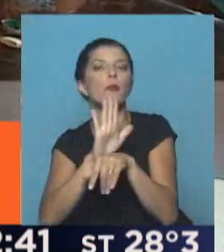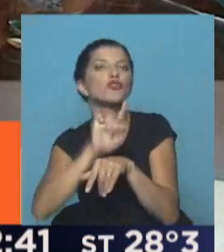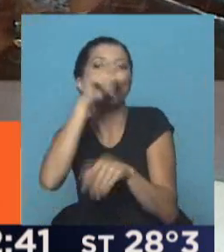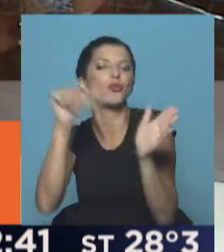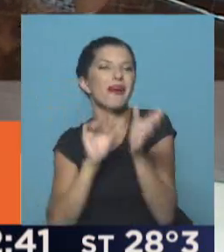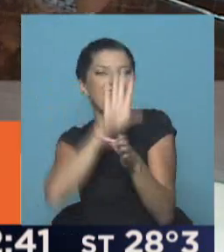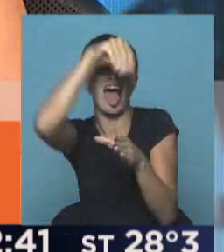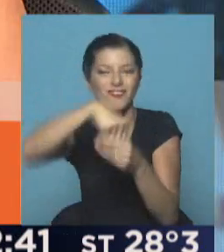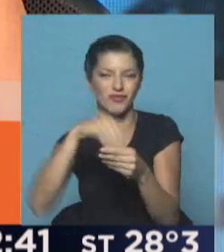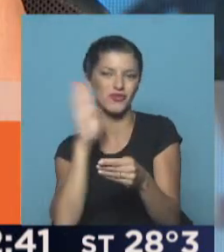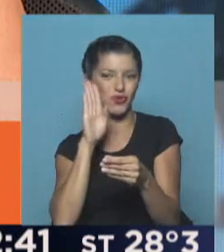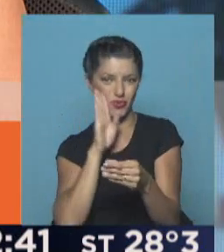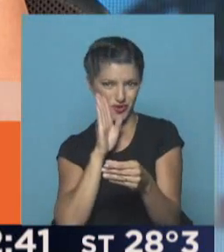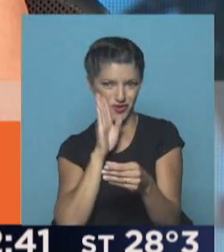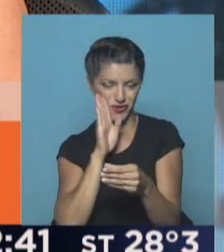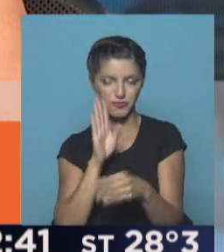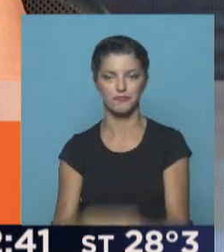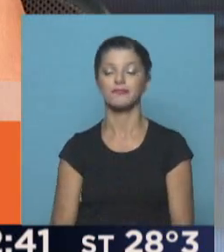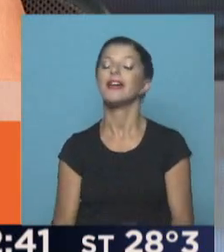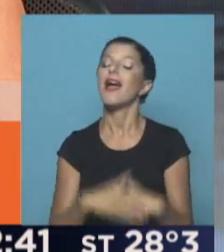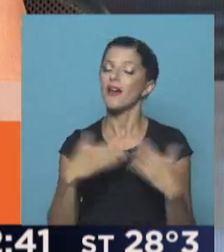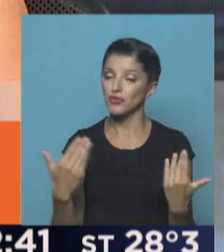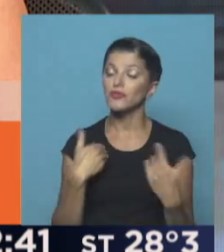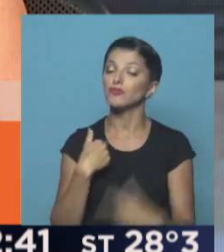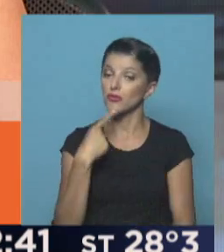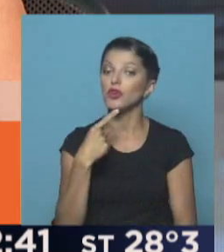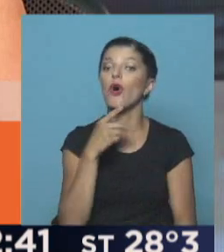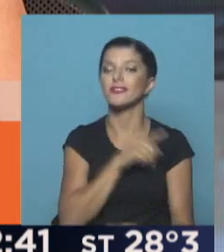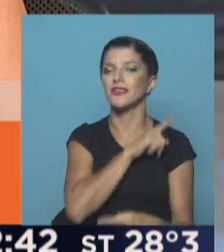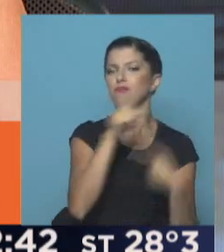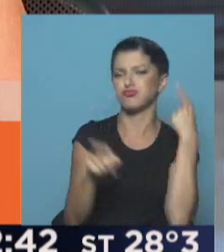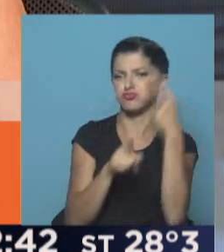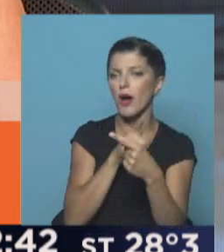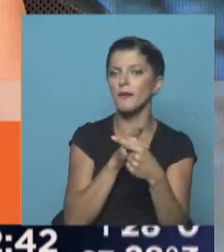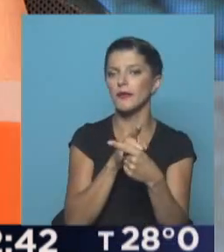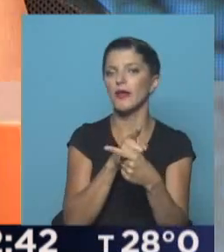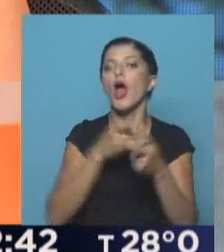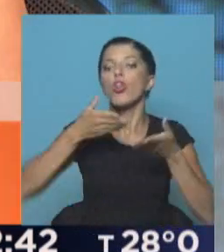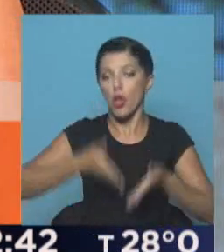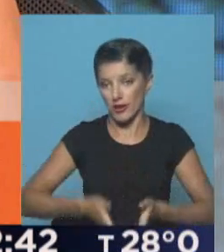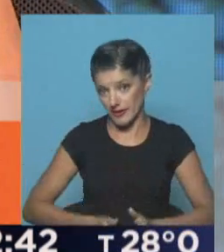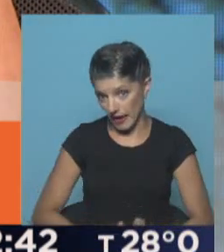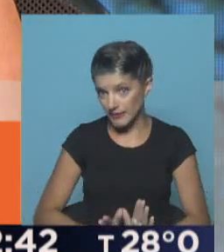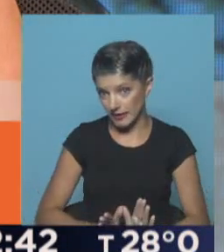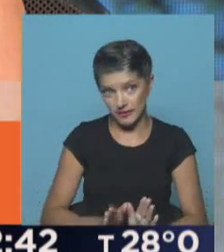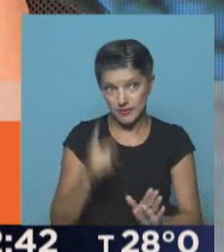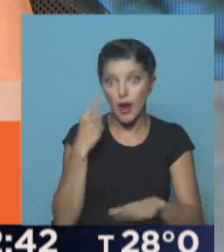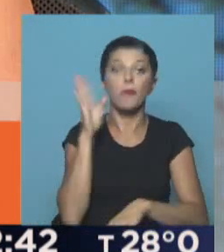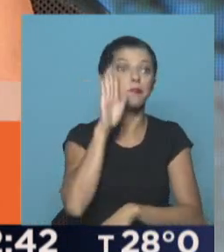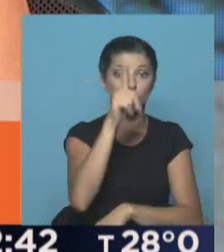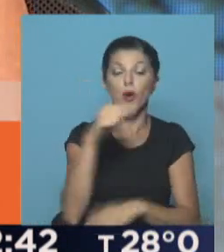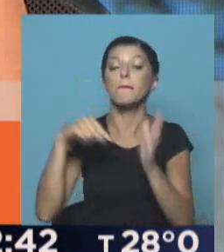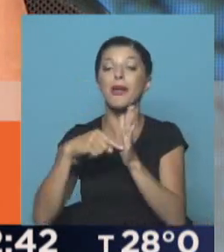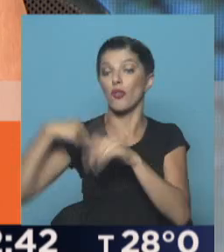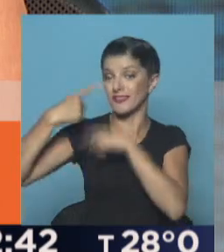México. Así que, insisto, el maltrato incluso contra los estadounidenses nacidos de padres mexicanos, que ya son estadounidenses, pero